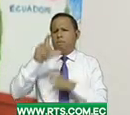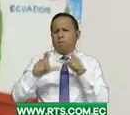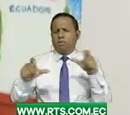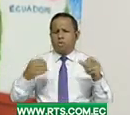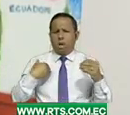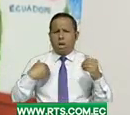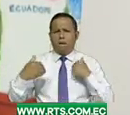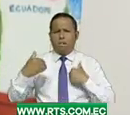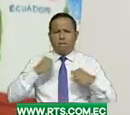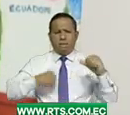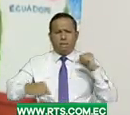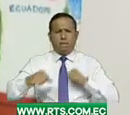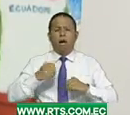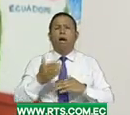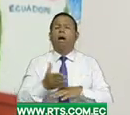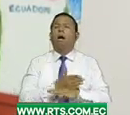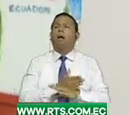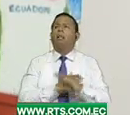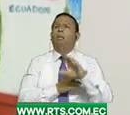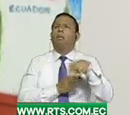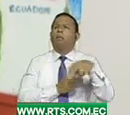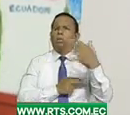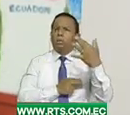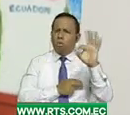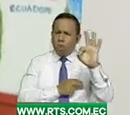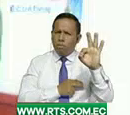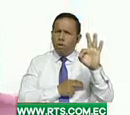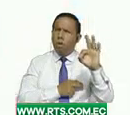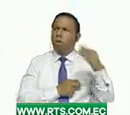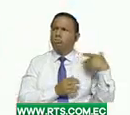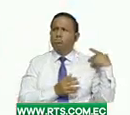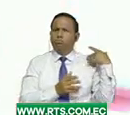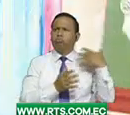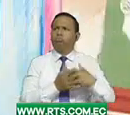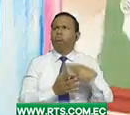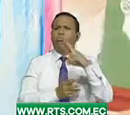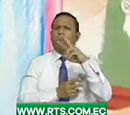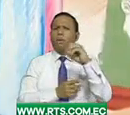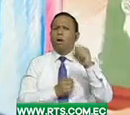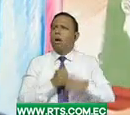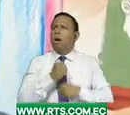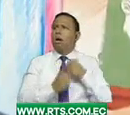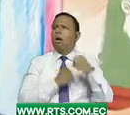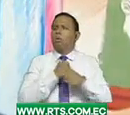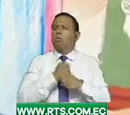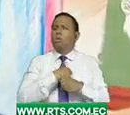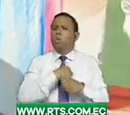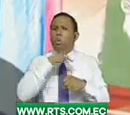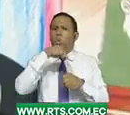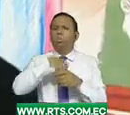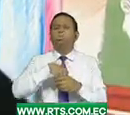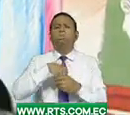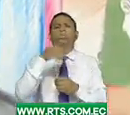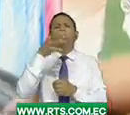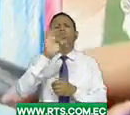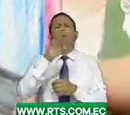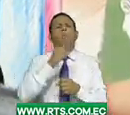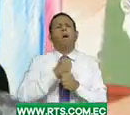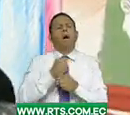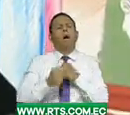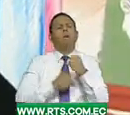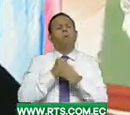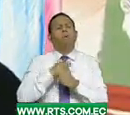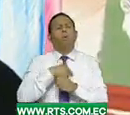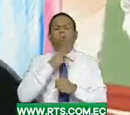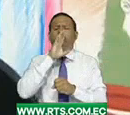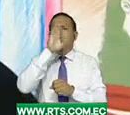FAL en el 2019 cumplió 20 años. Yo tengo realmente 19 años en el FAL, como participantes y algunas como